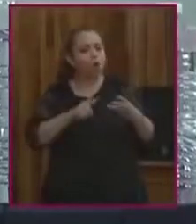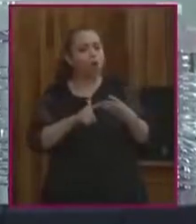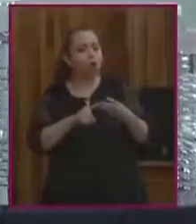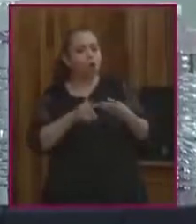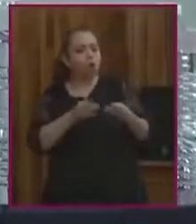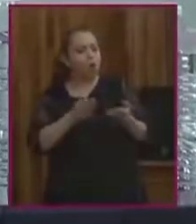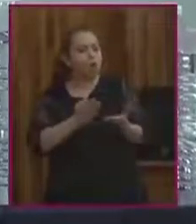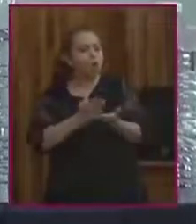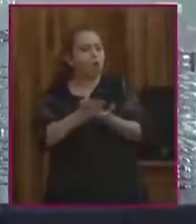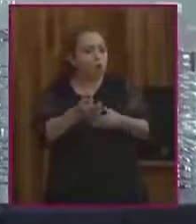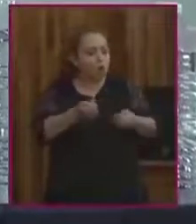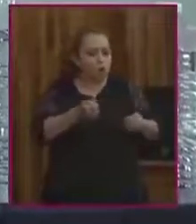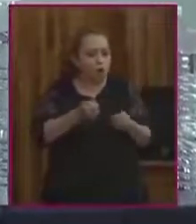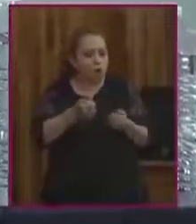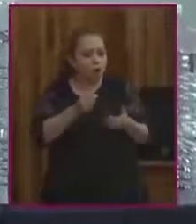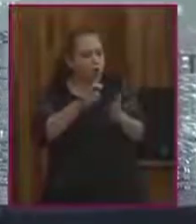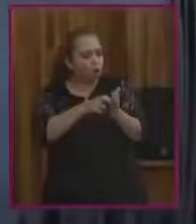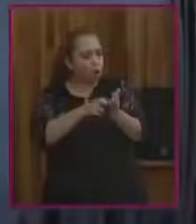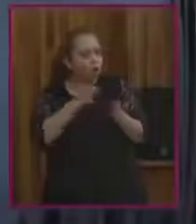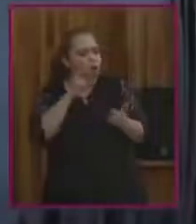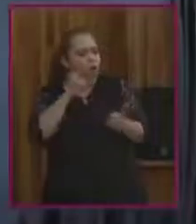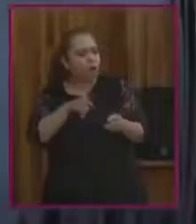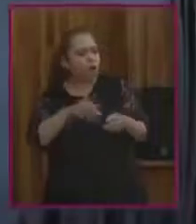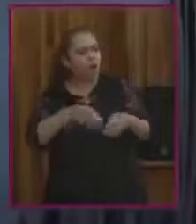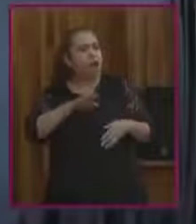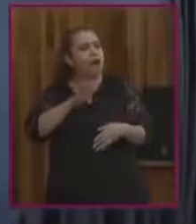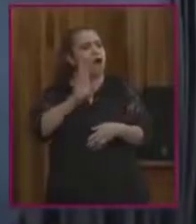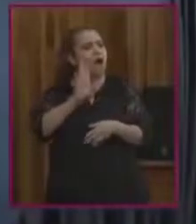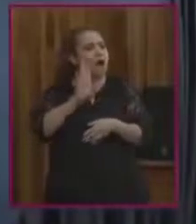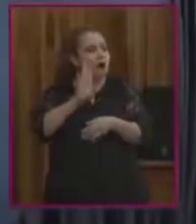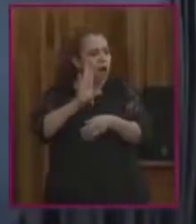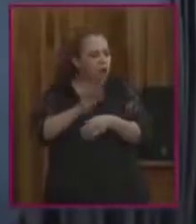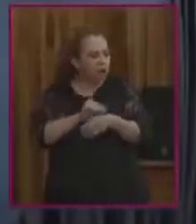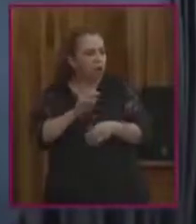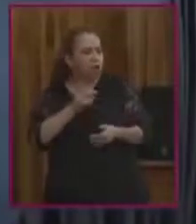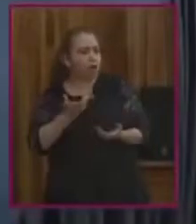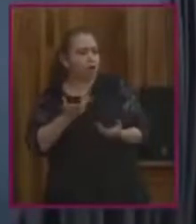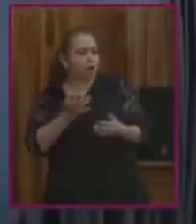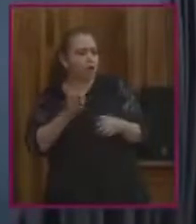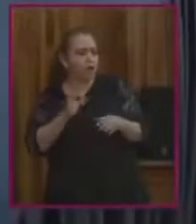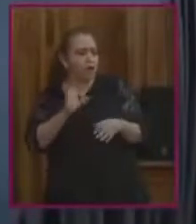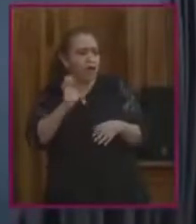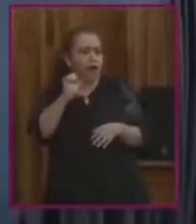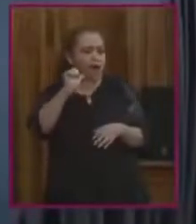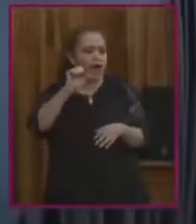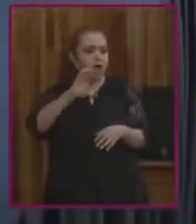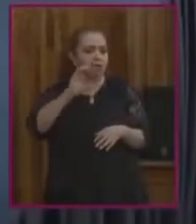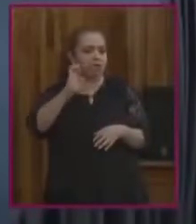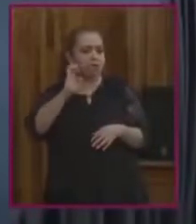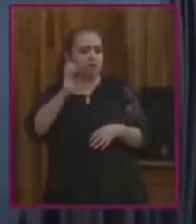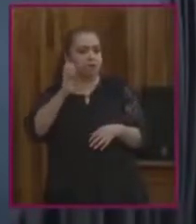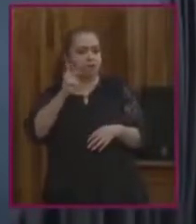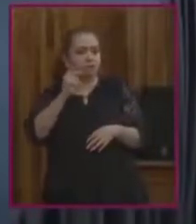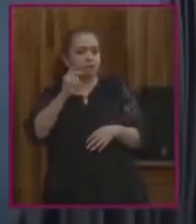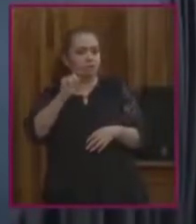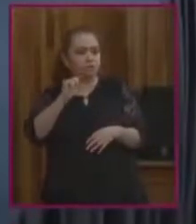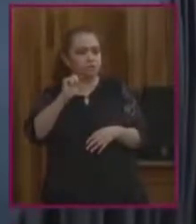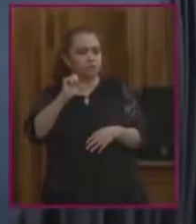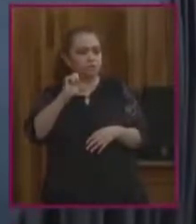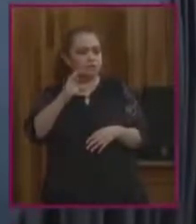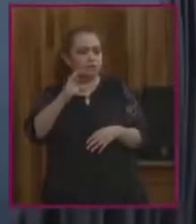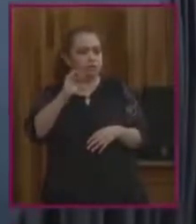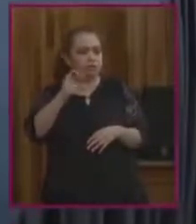accesibilidad y la aceptación. La sensibilidad la podemos entender entre sensibilidad